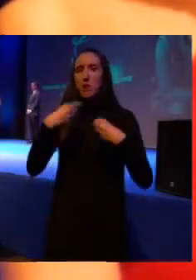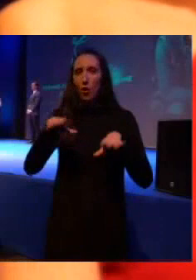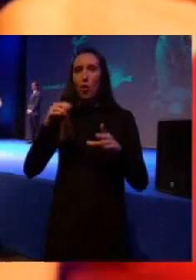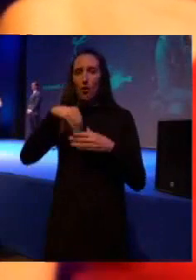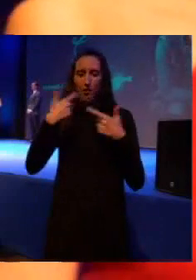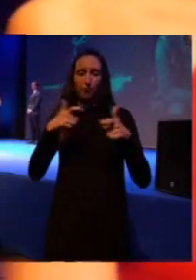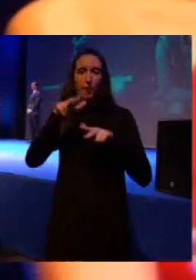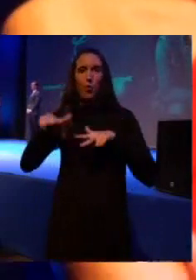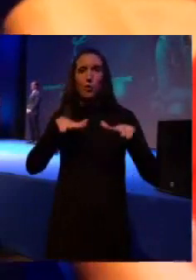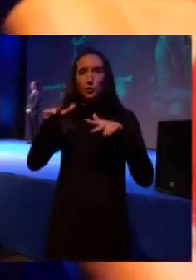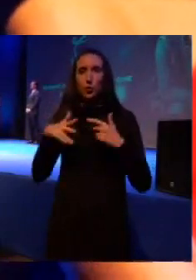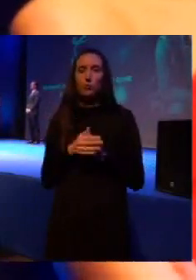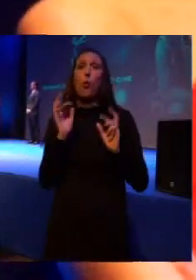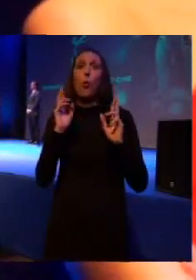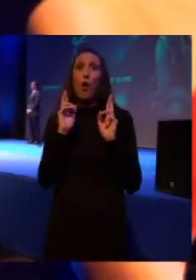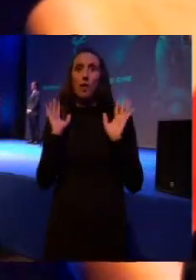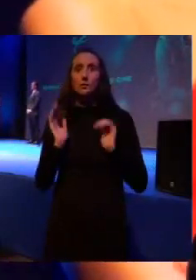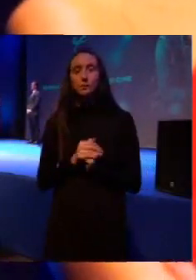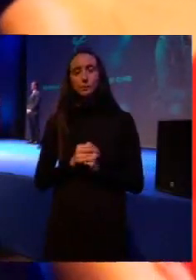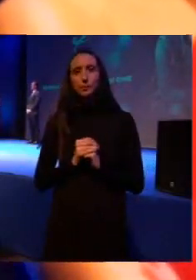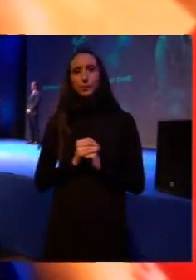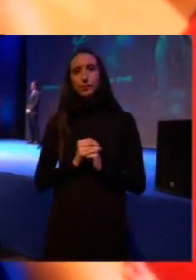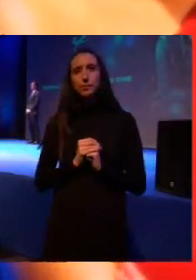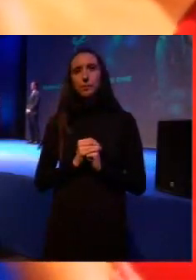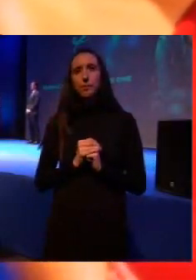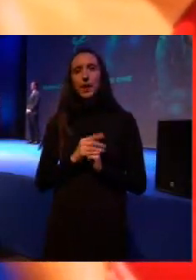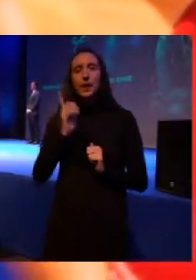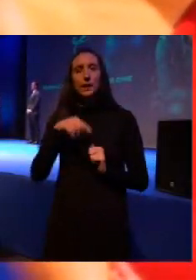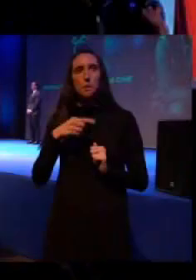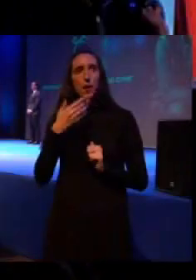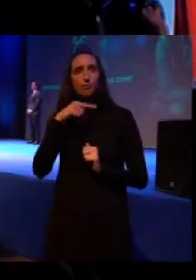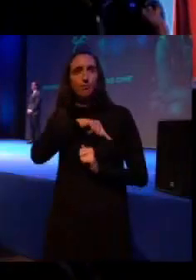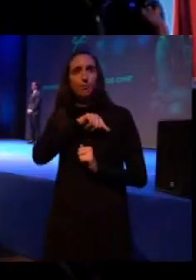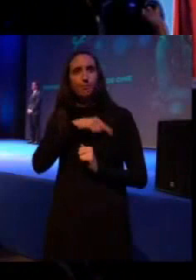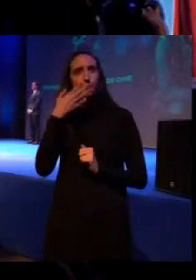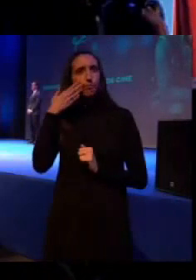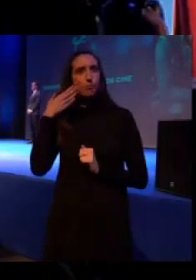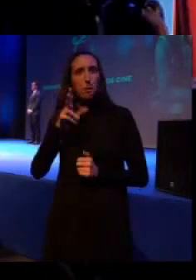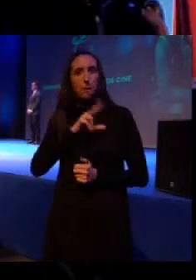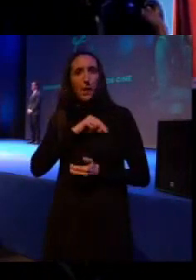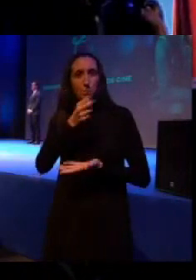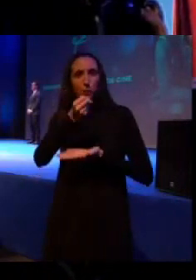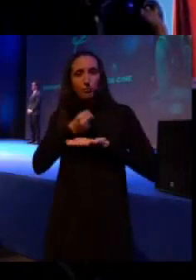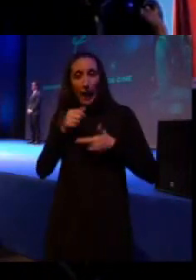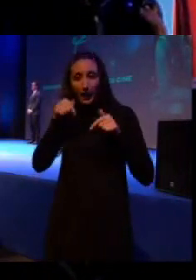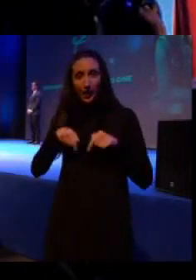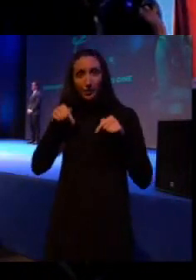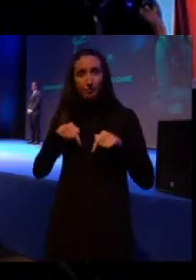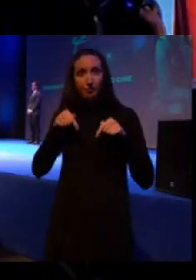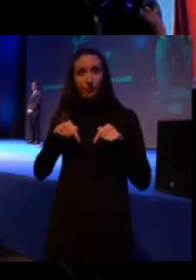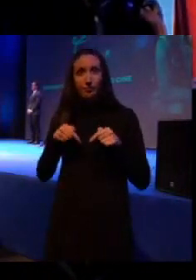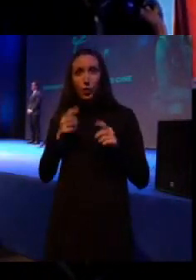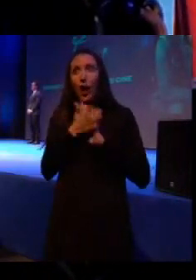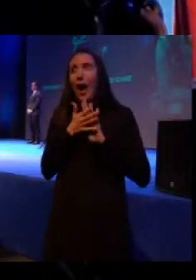audiovisual. Ojalá que sí. Y luego también me enorgullece recibir este premio aquí. Y cuando